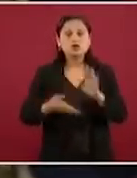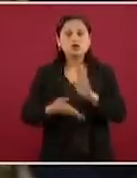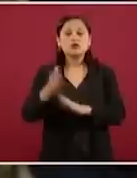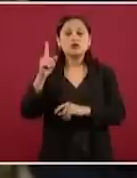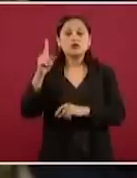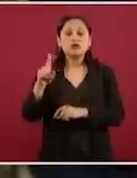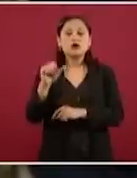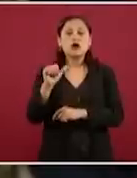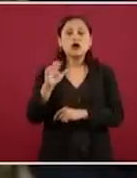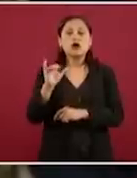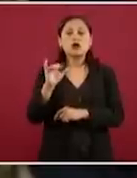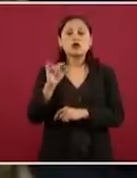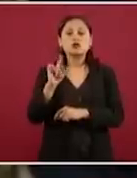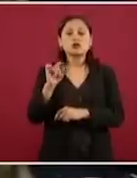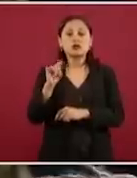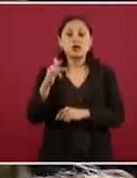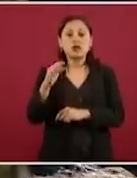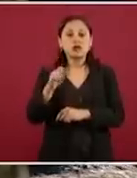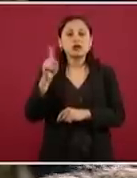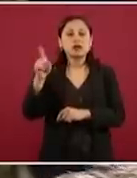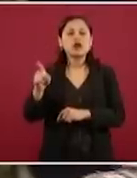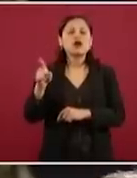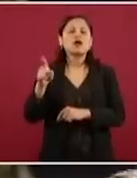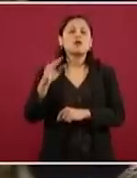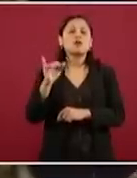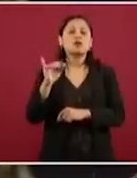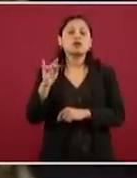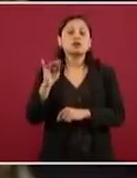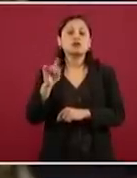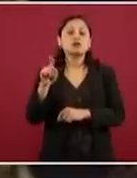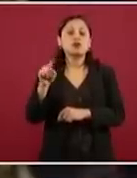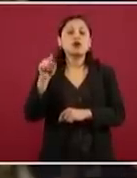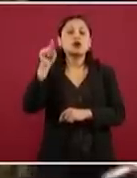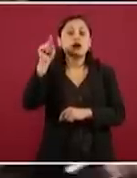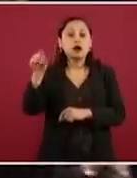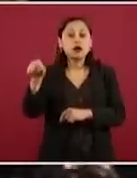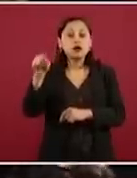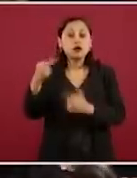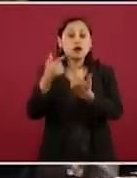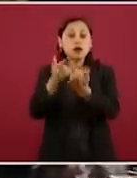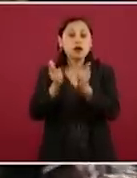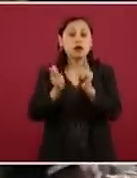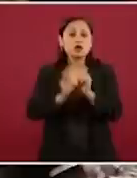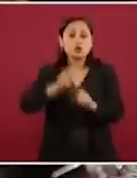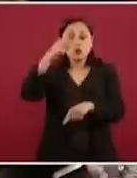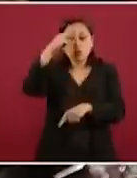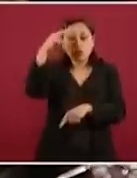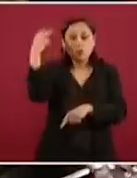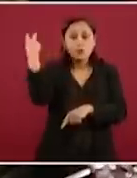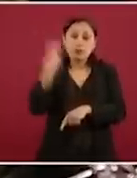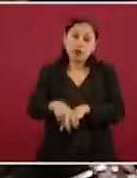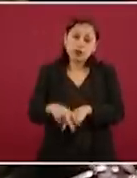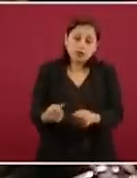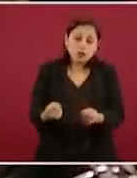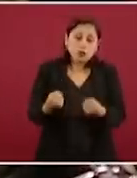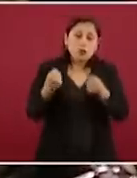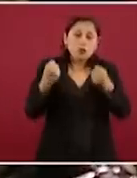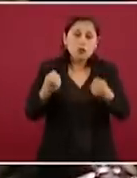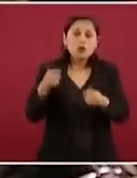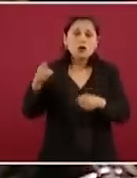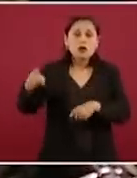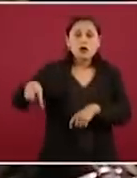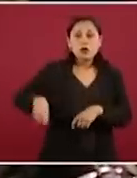y Nacozari. En esta región domina Grupo México. Los gobernantes, como en el